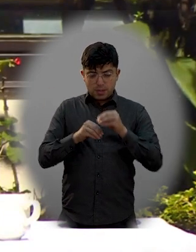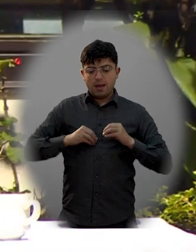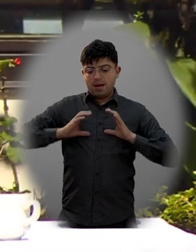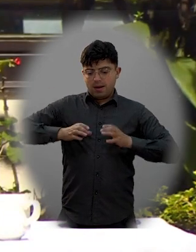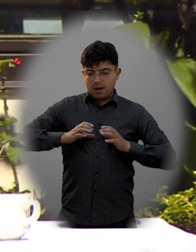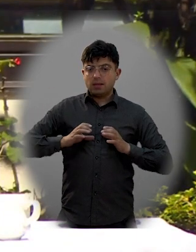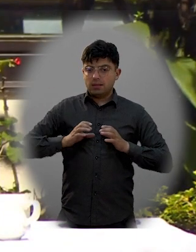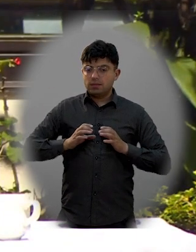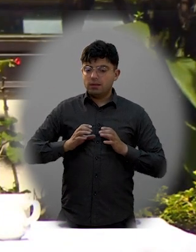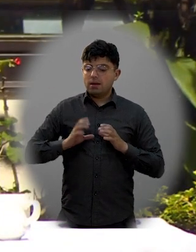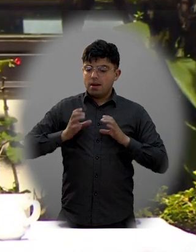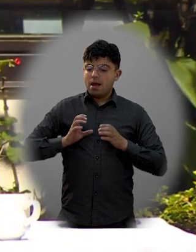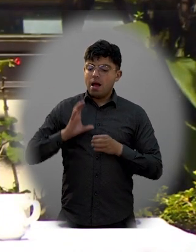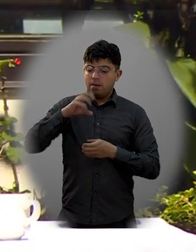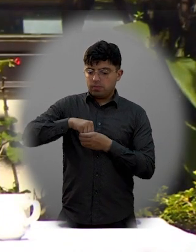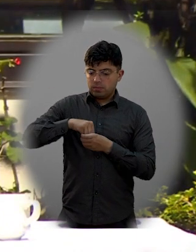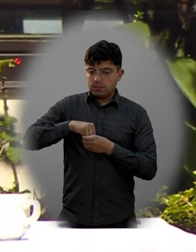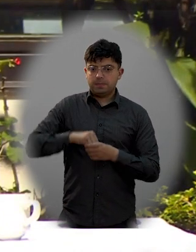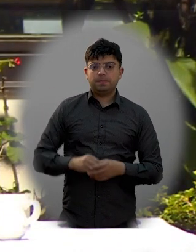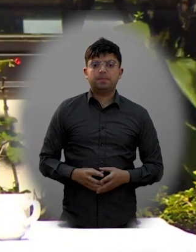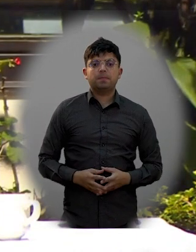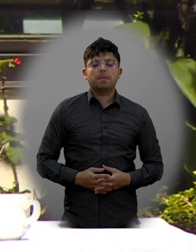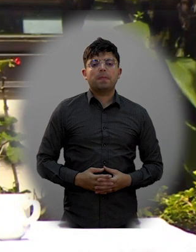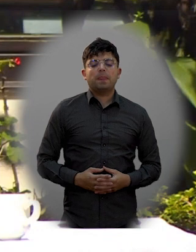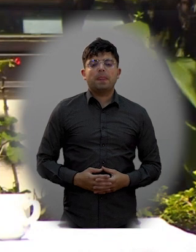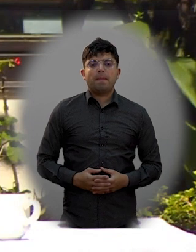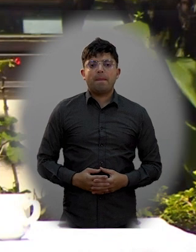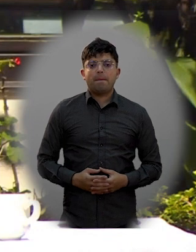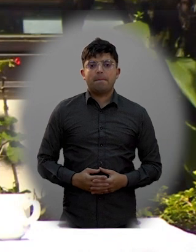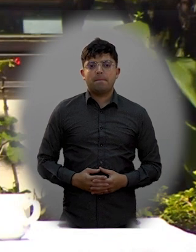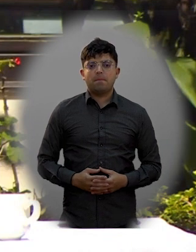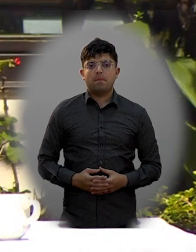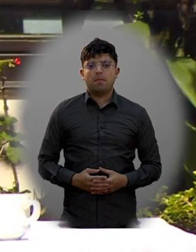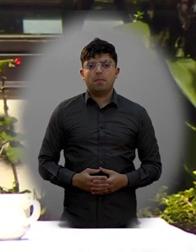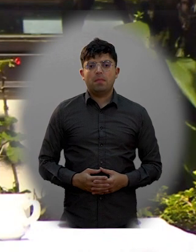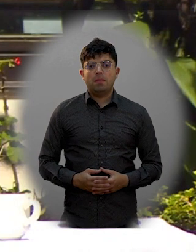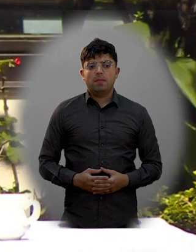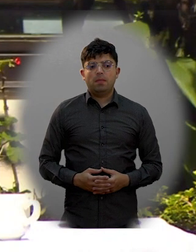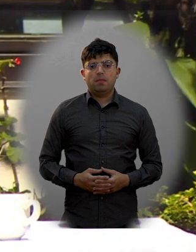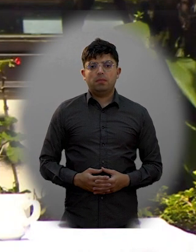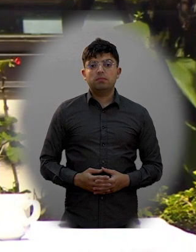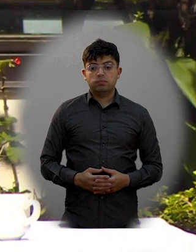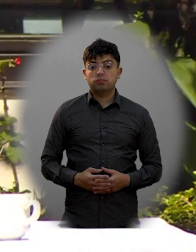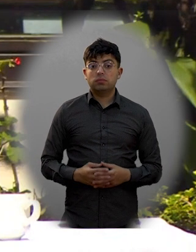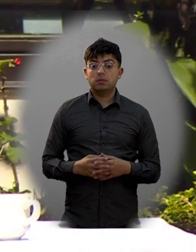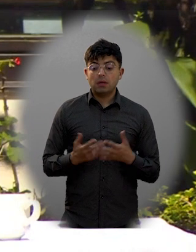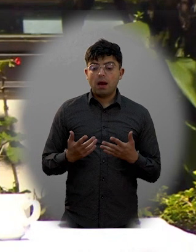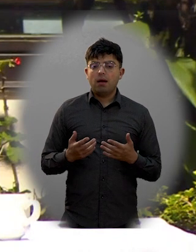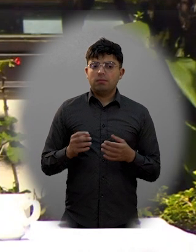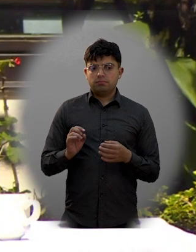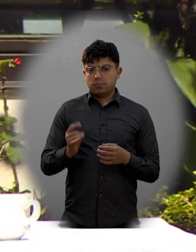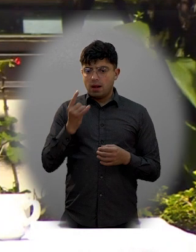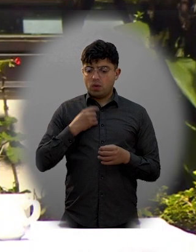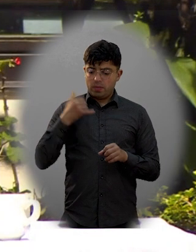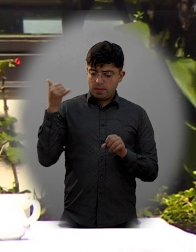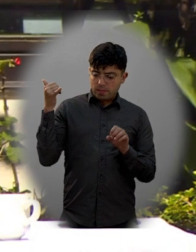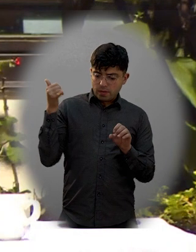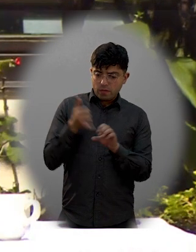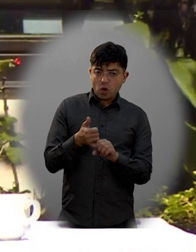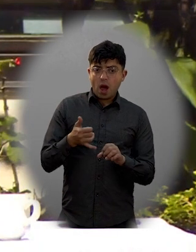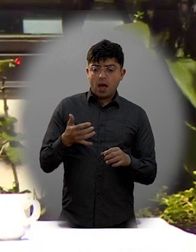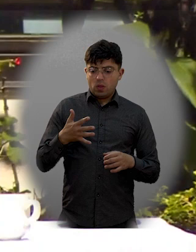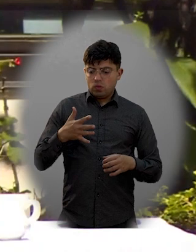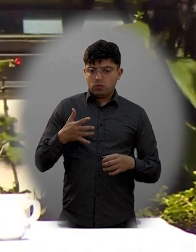clases se involucren en posición, ¿no? Como, ay, me está violando